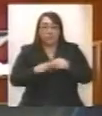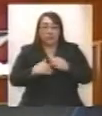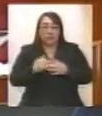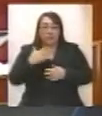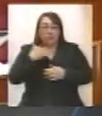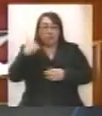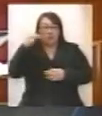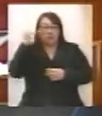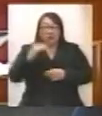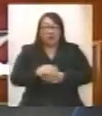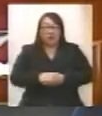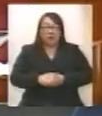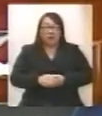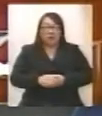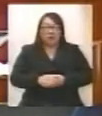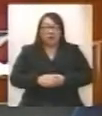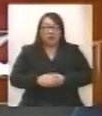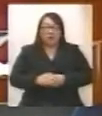adultos mayores.